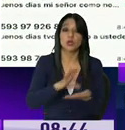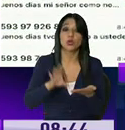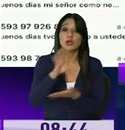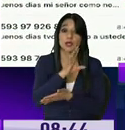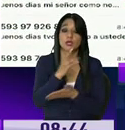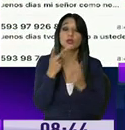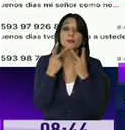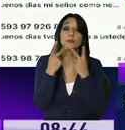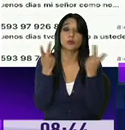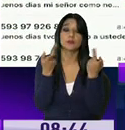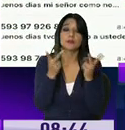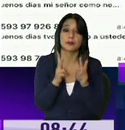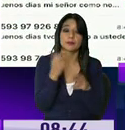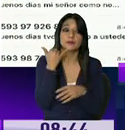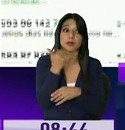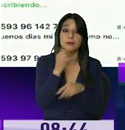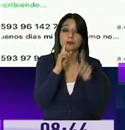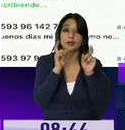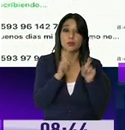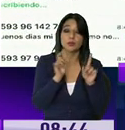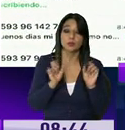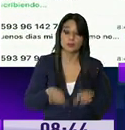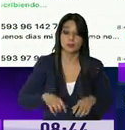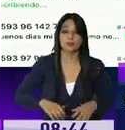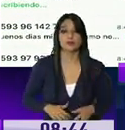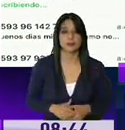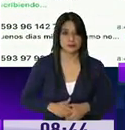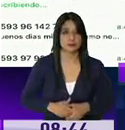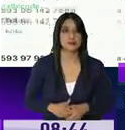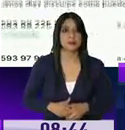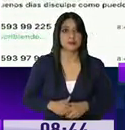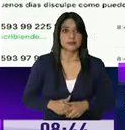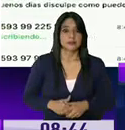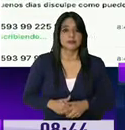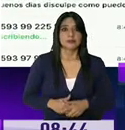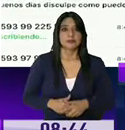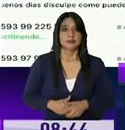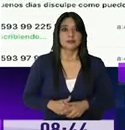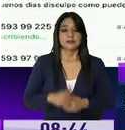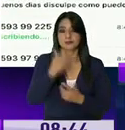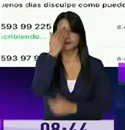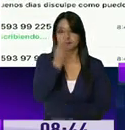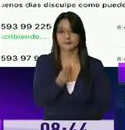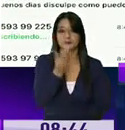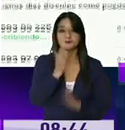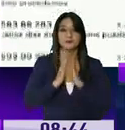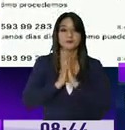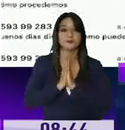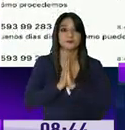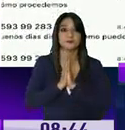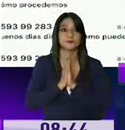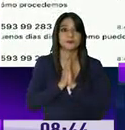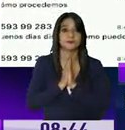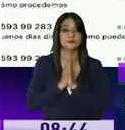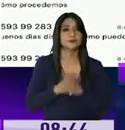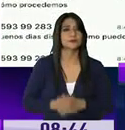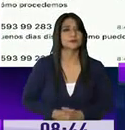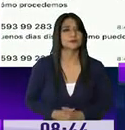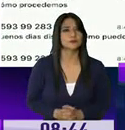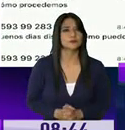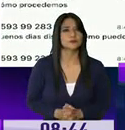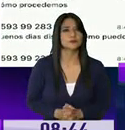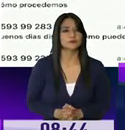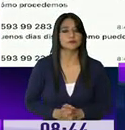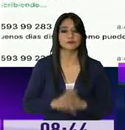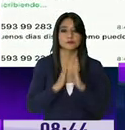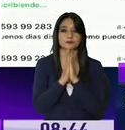colegios, por favor, llame y pregunte. A ver, mi querida Ali, buenos días. Les pedimos, que nos dicen por acá, a ver. Buenos